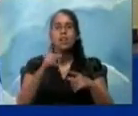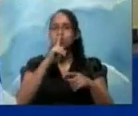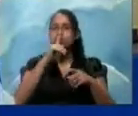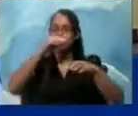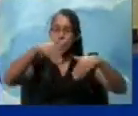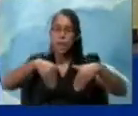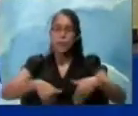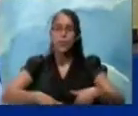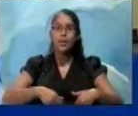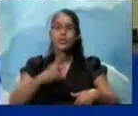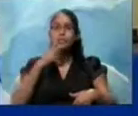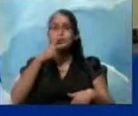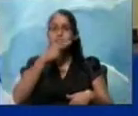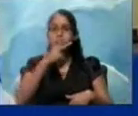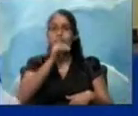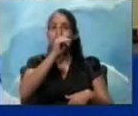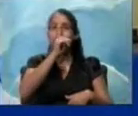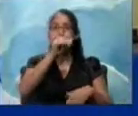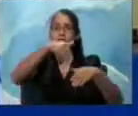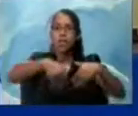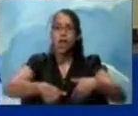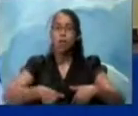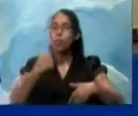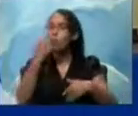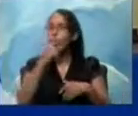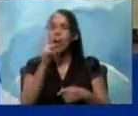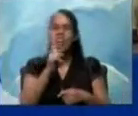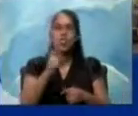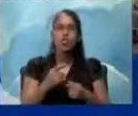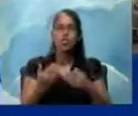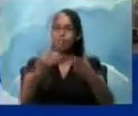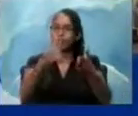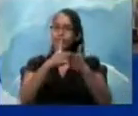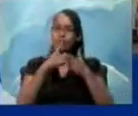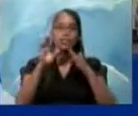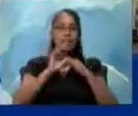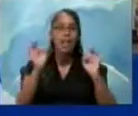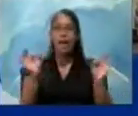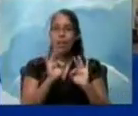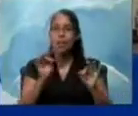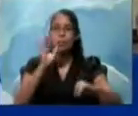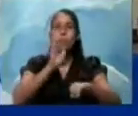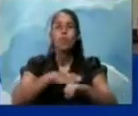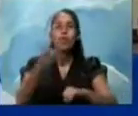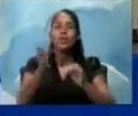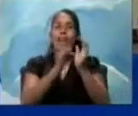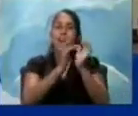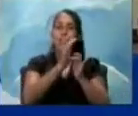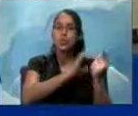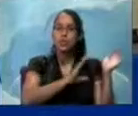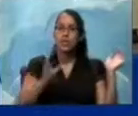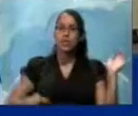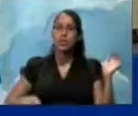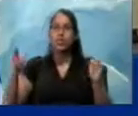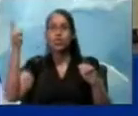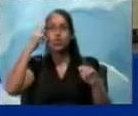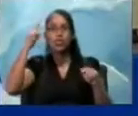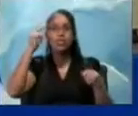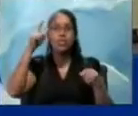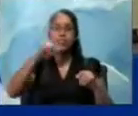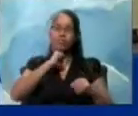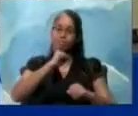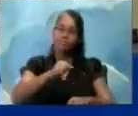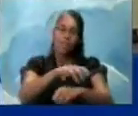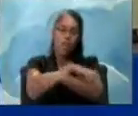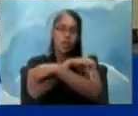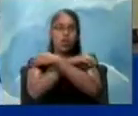Enmudeció, cerró la boca y no se defendió. Porque él sabía que él es el Cordero